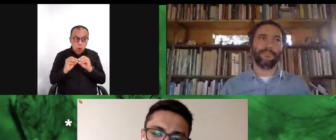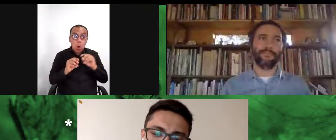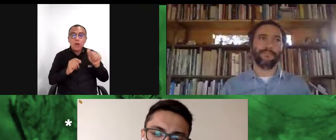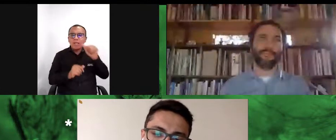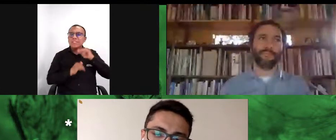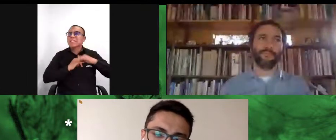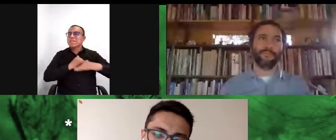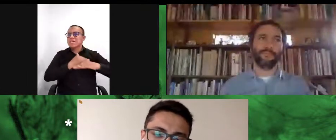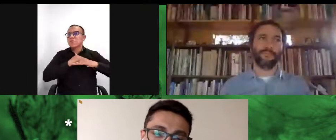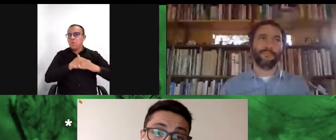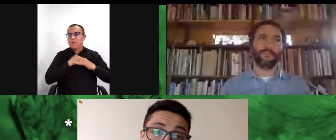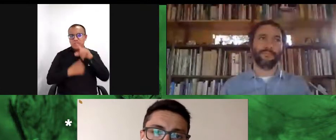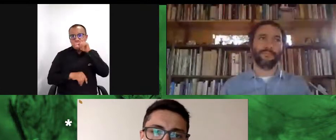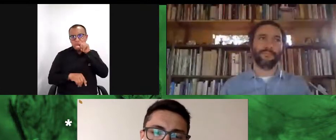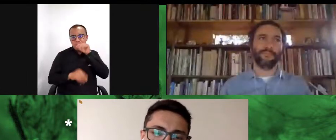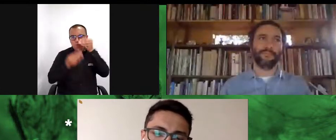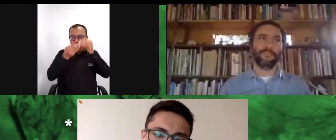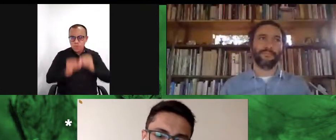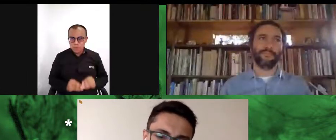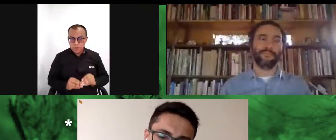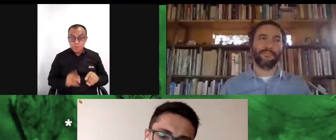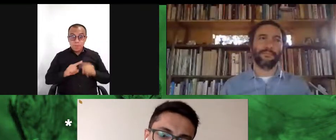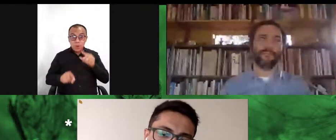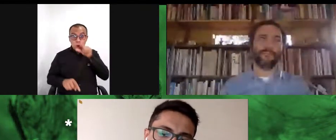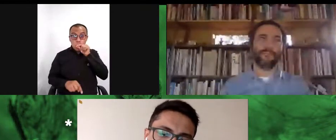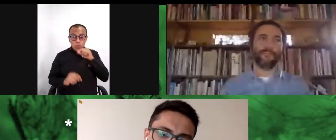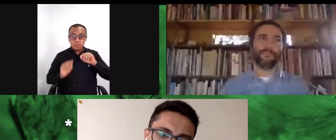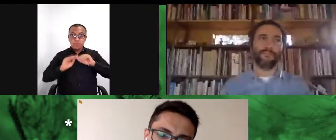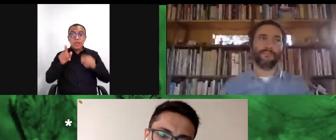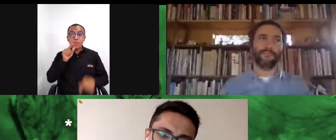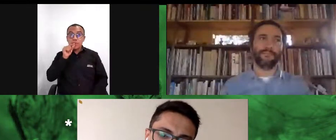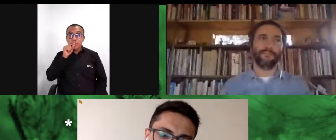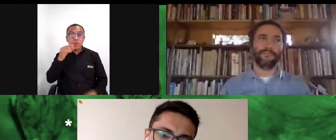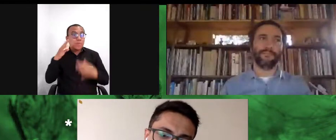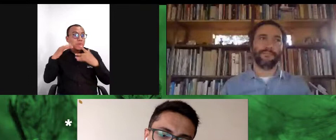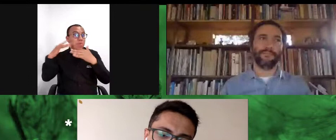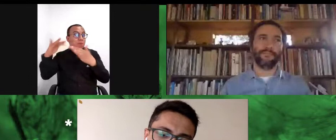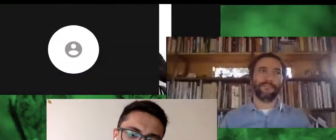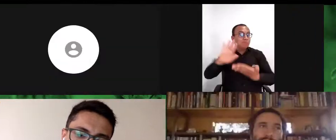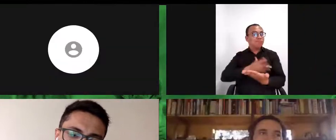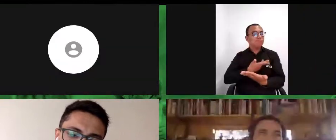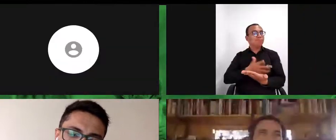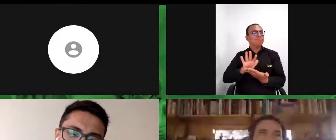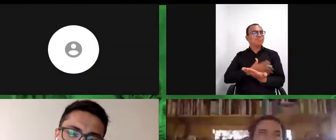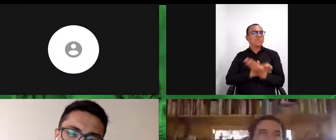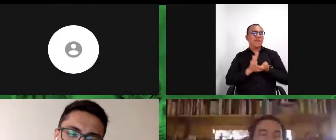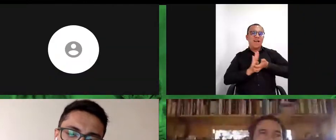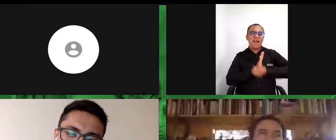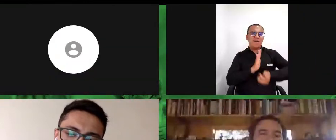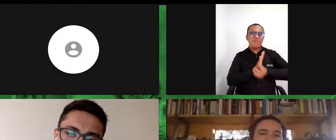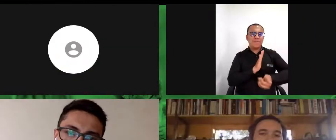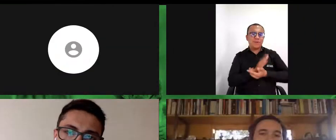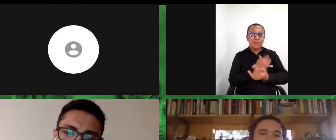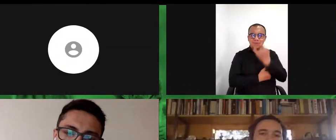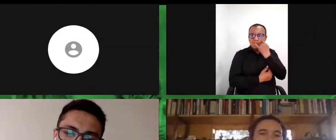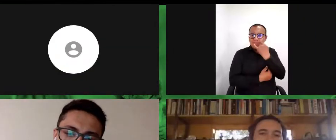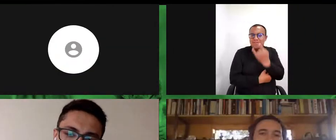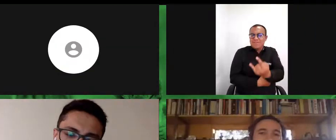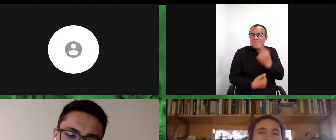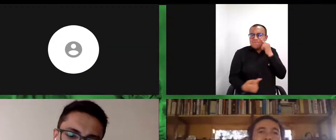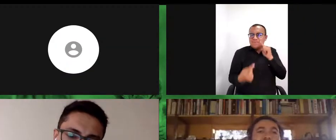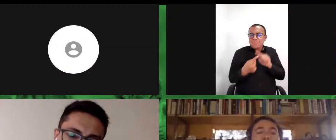de otras especies. Solo los machos cantan, virtud de la que se valen con el fin de atraer a